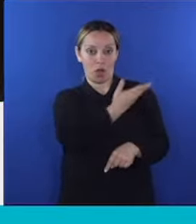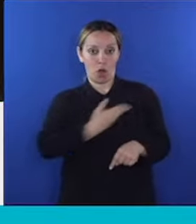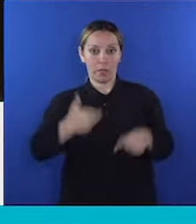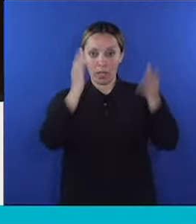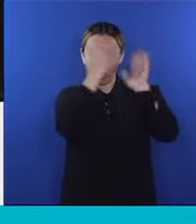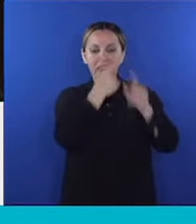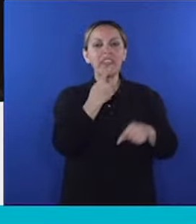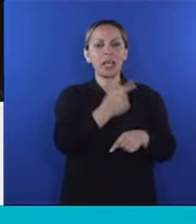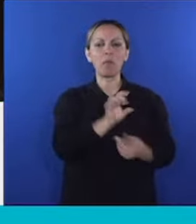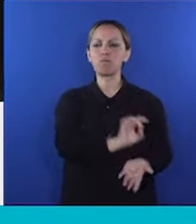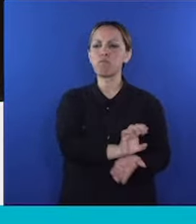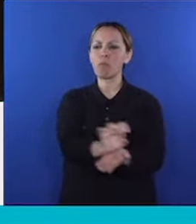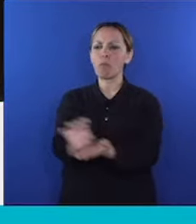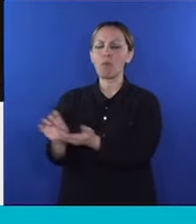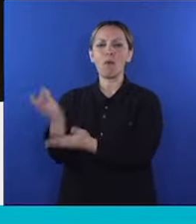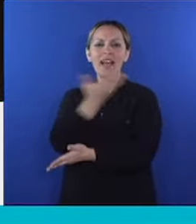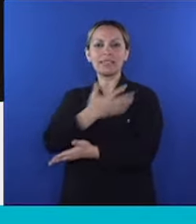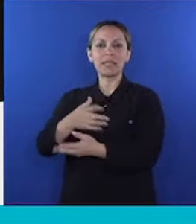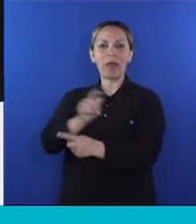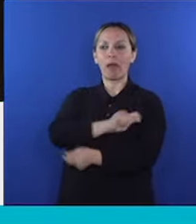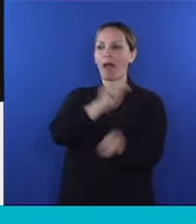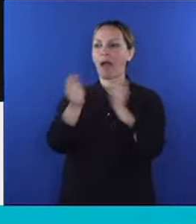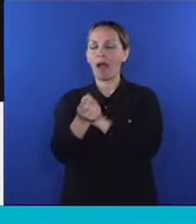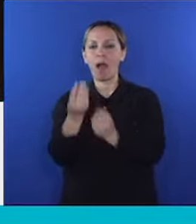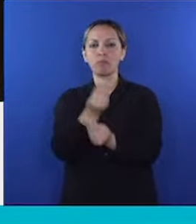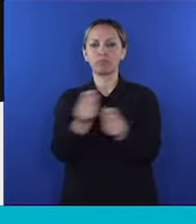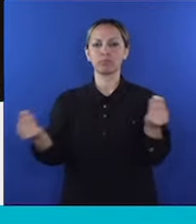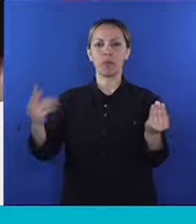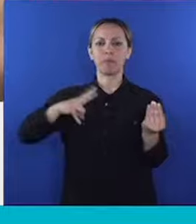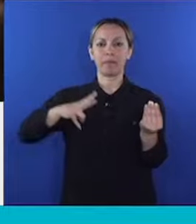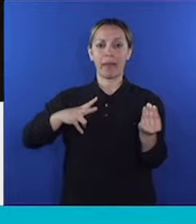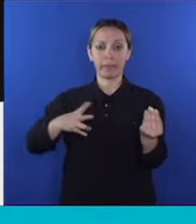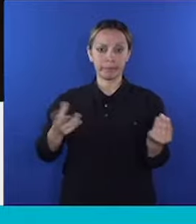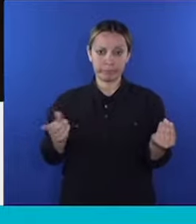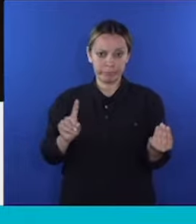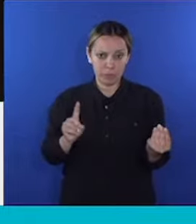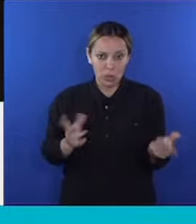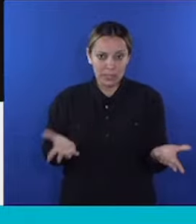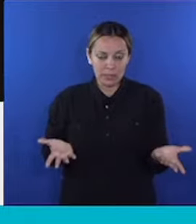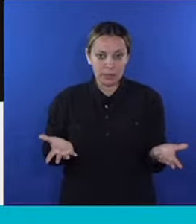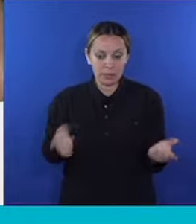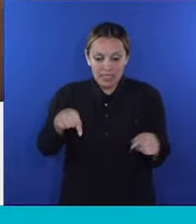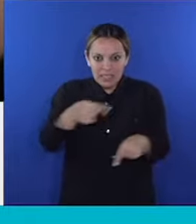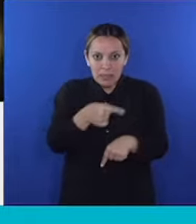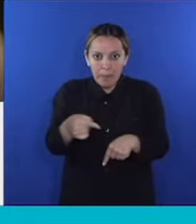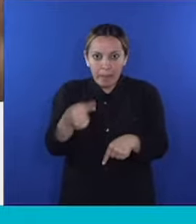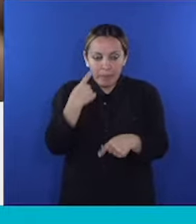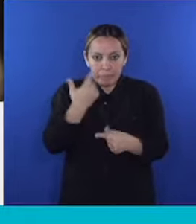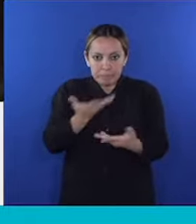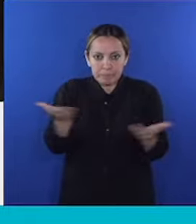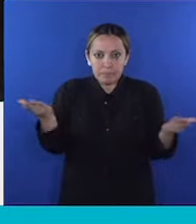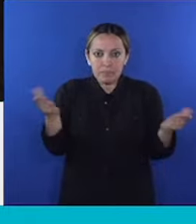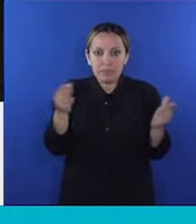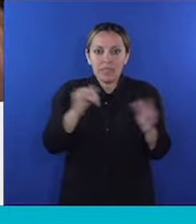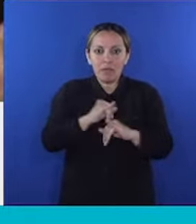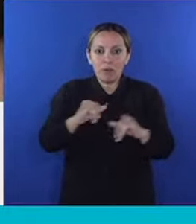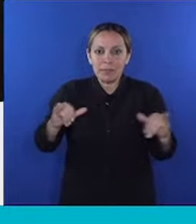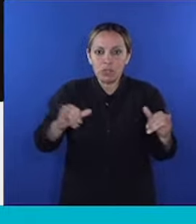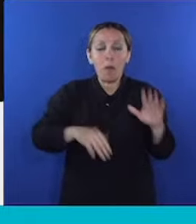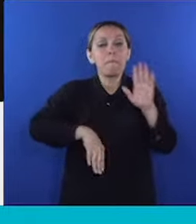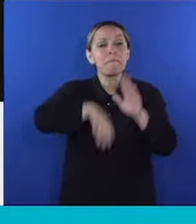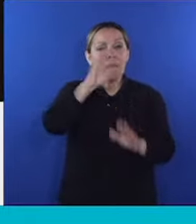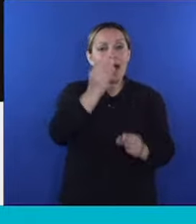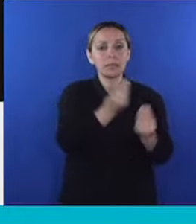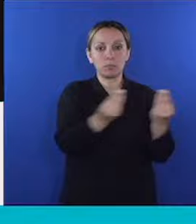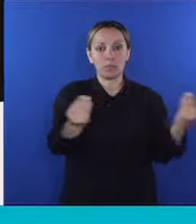Estado iban a venir los puestos de trabajo privado y es al revés están también esta semana los datos donde más puesto de trabajo perdimos